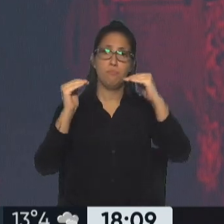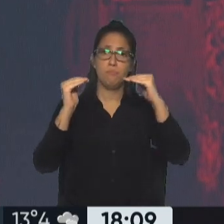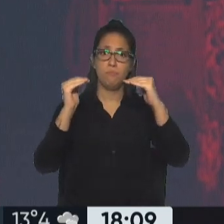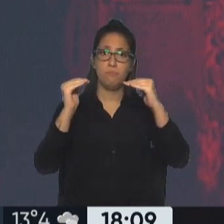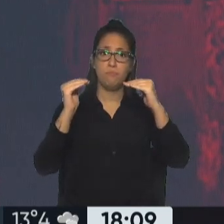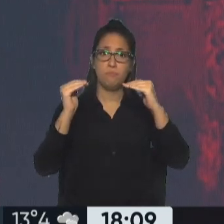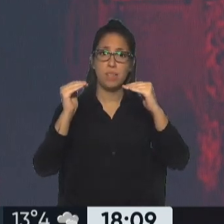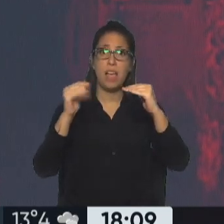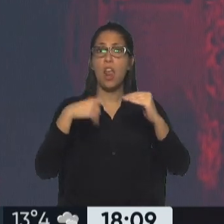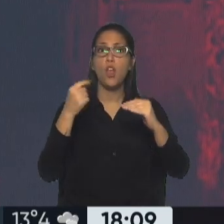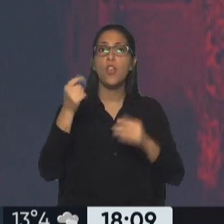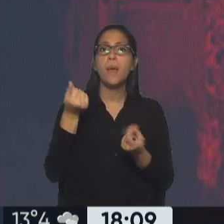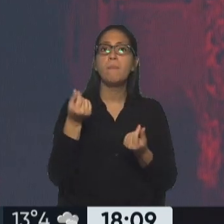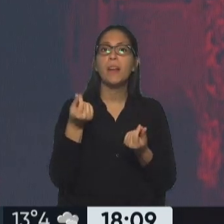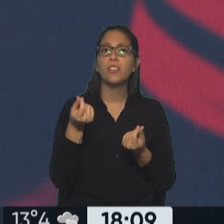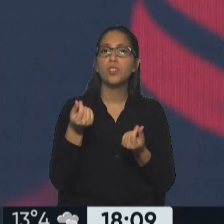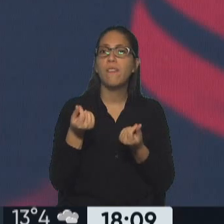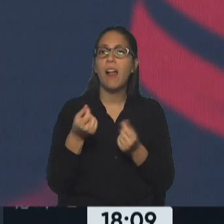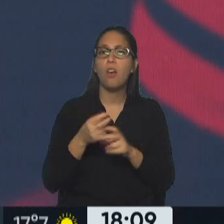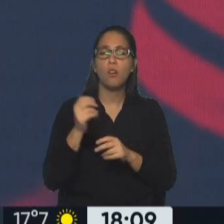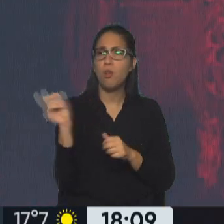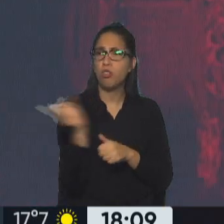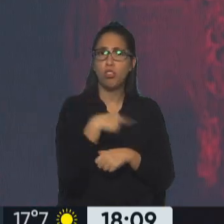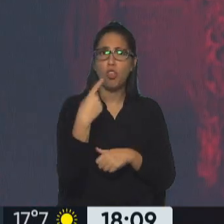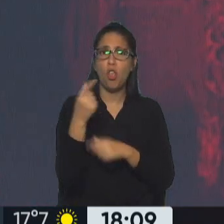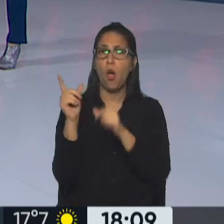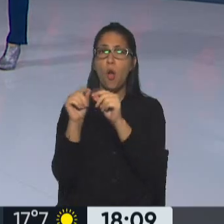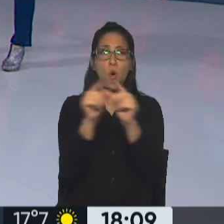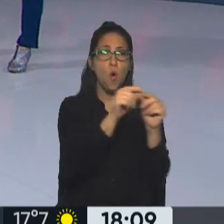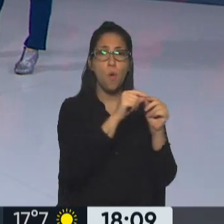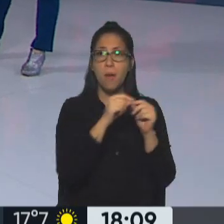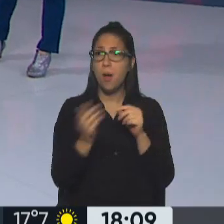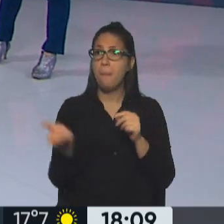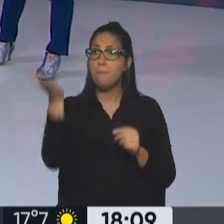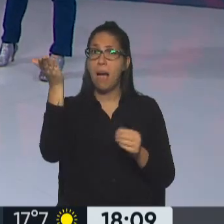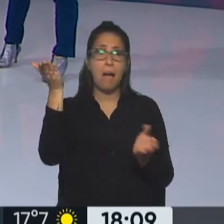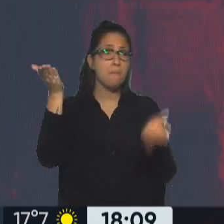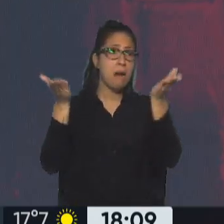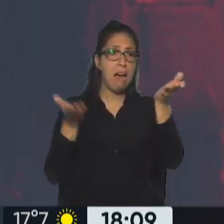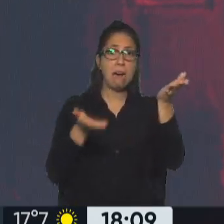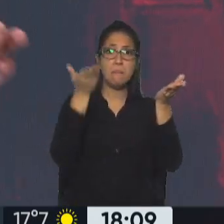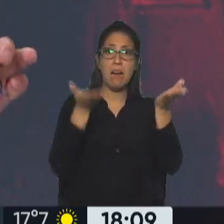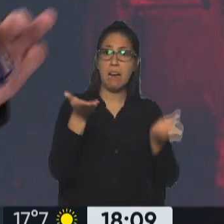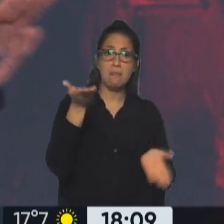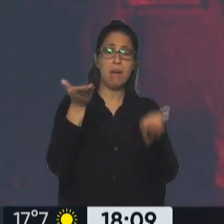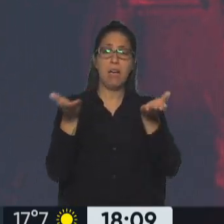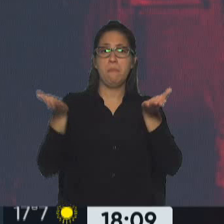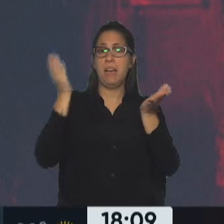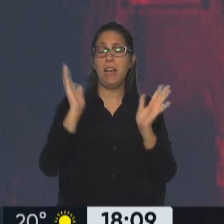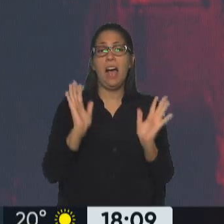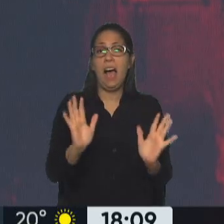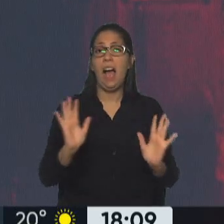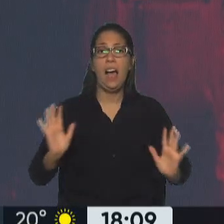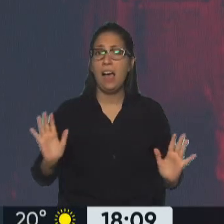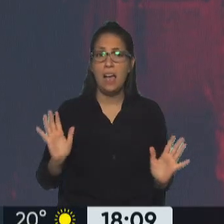devaluación. Ahora, y va a subir más la tasa... Es una espiral que no se detiene nunca. Estos son los criterios que imponen a